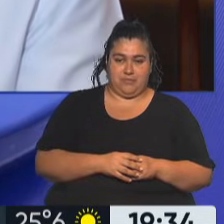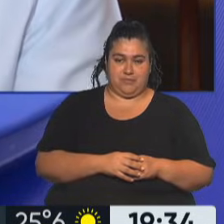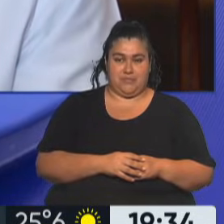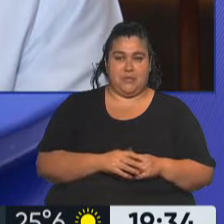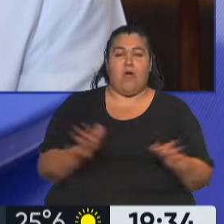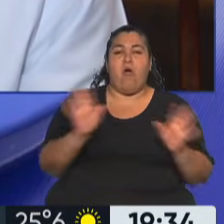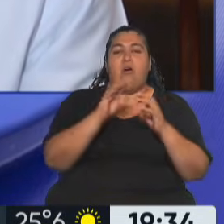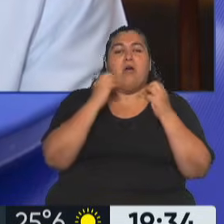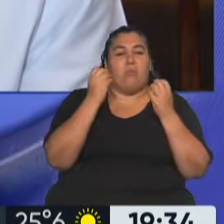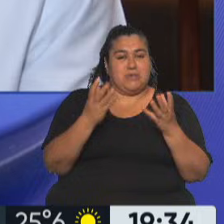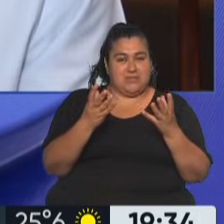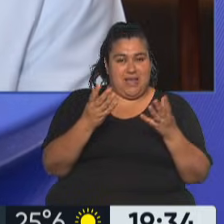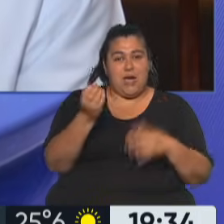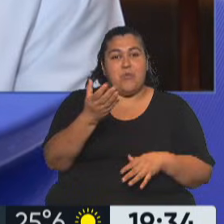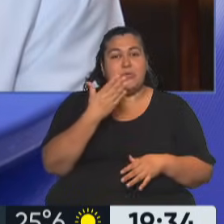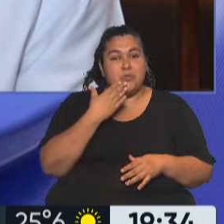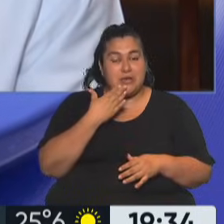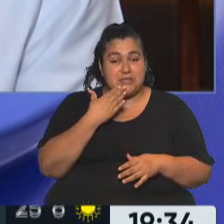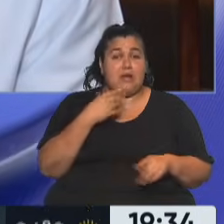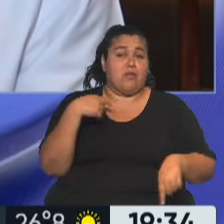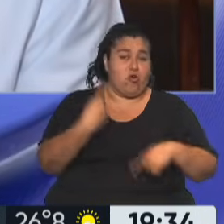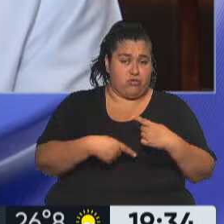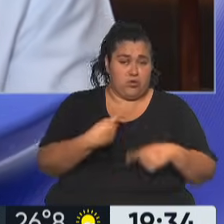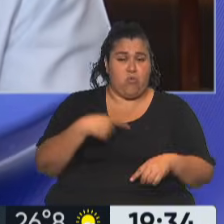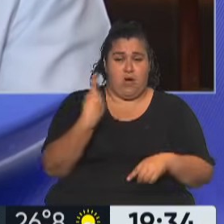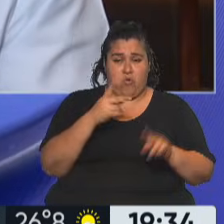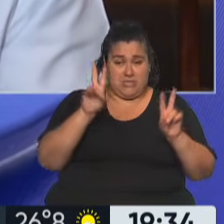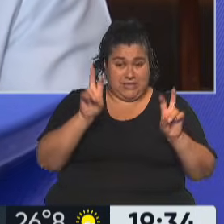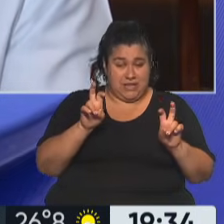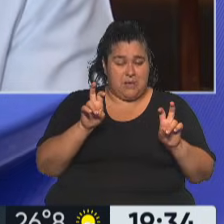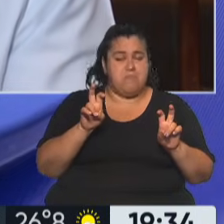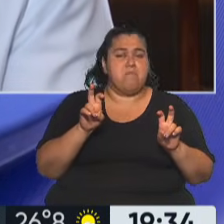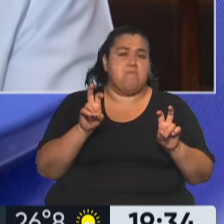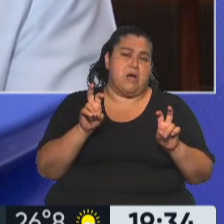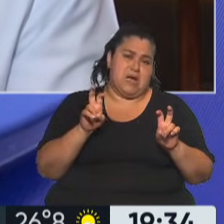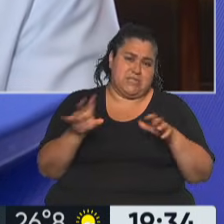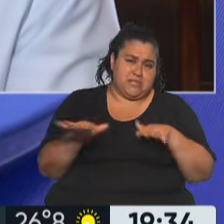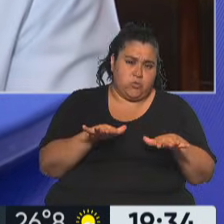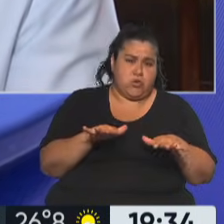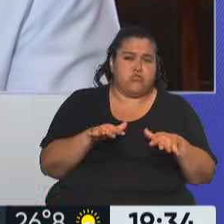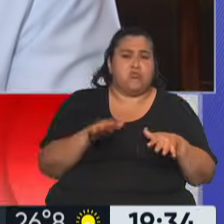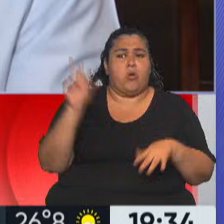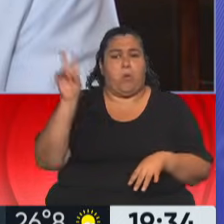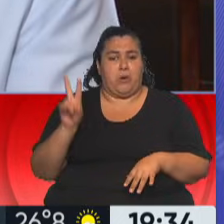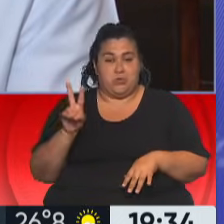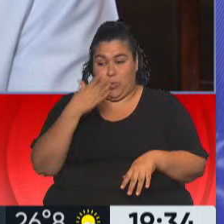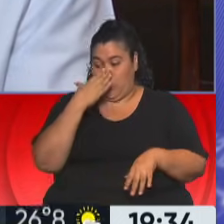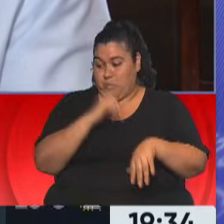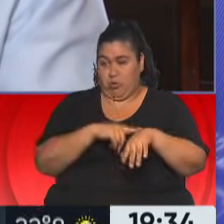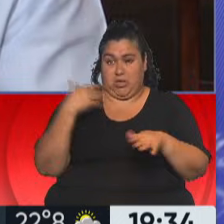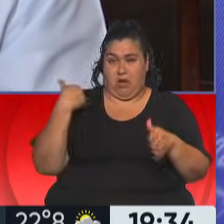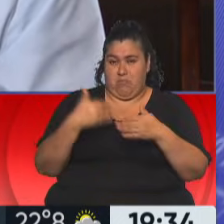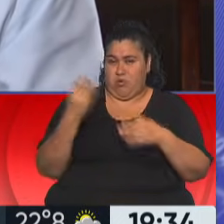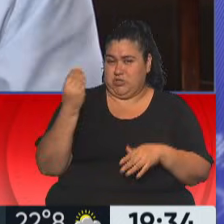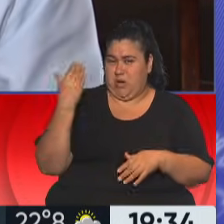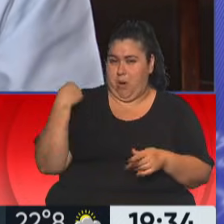María, Daniel, ¿cómo les va? Muy buenas tardes. Continuamos con el tema, todo lo que viene sucediendo en Venezuela desde el último sábado. Tenemos